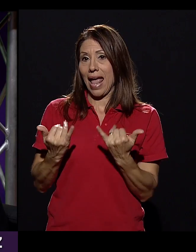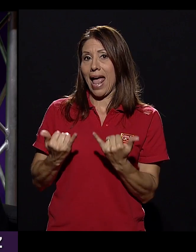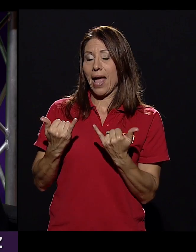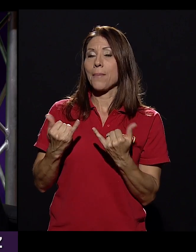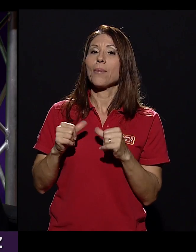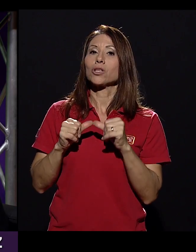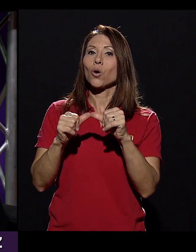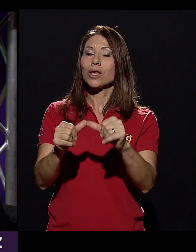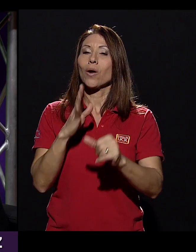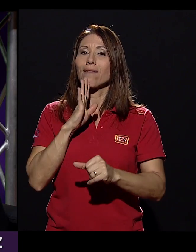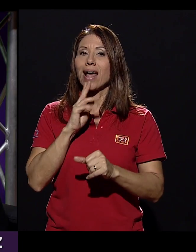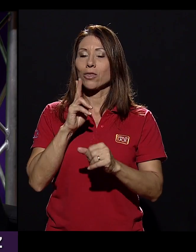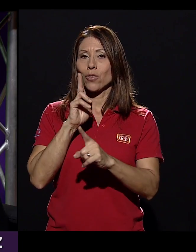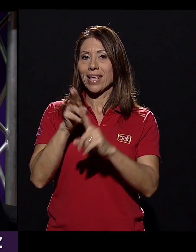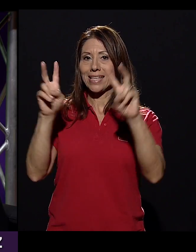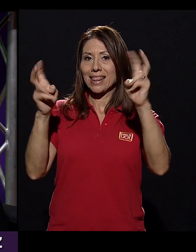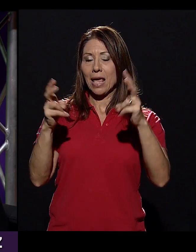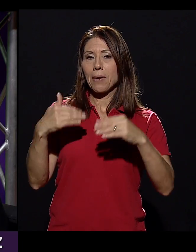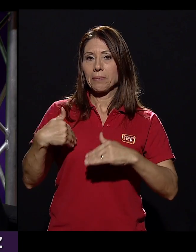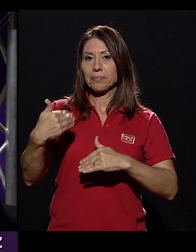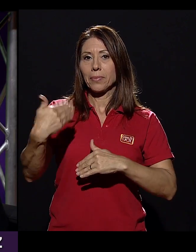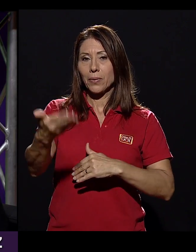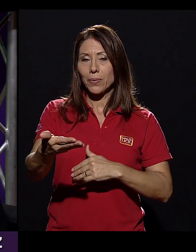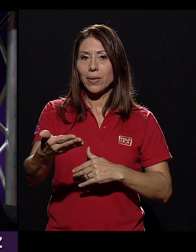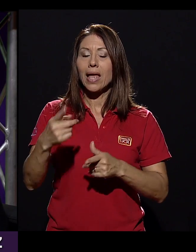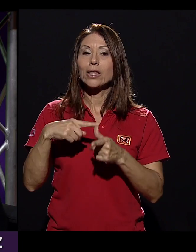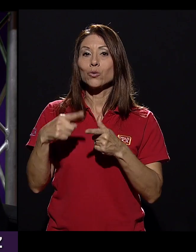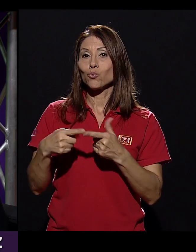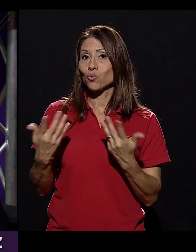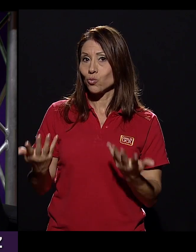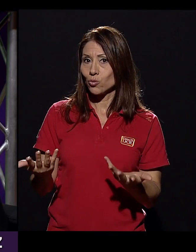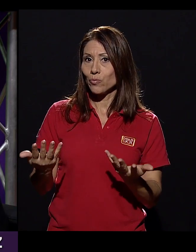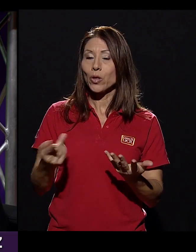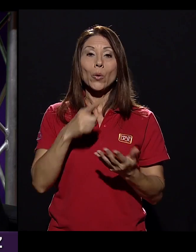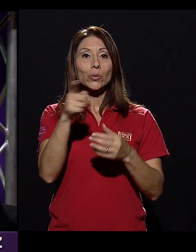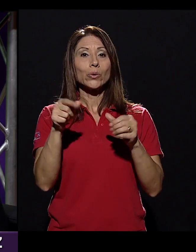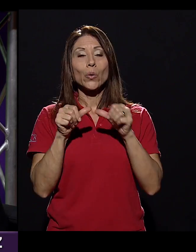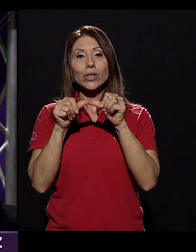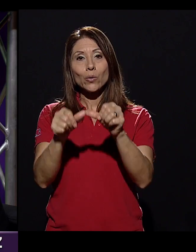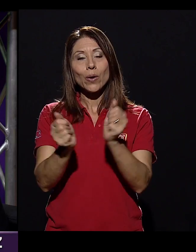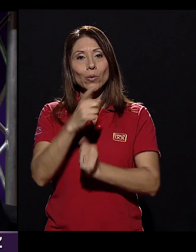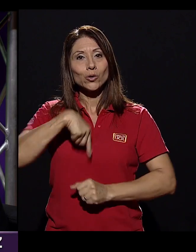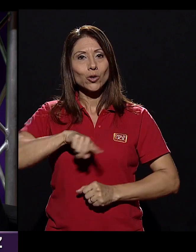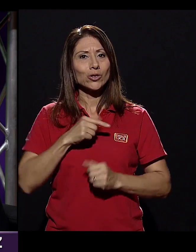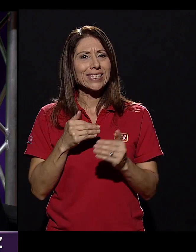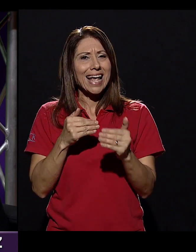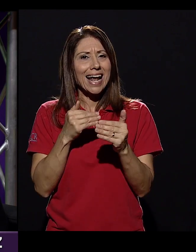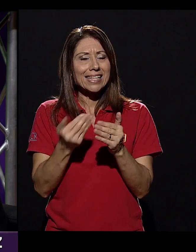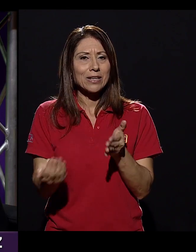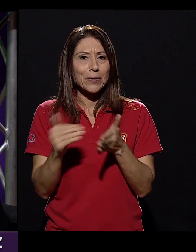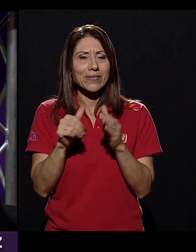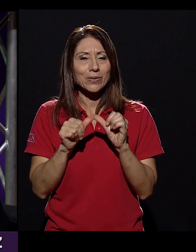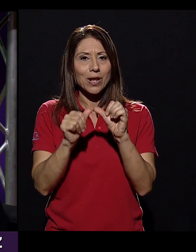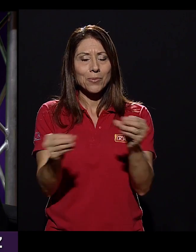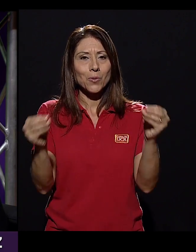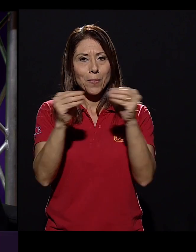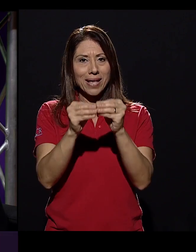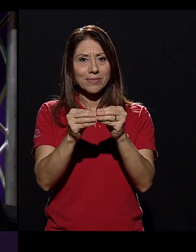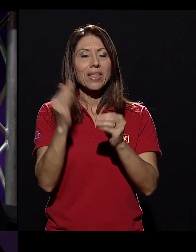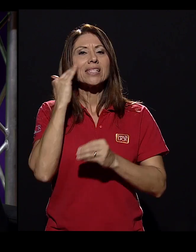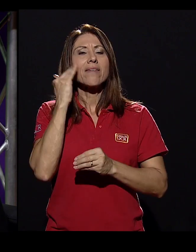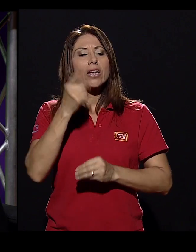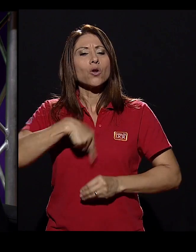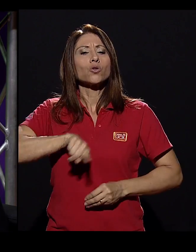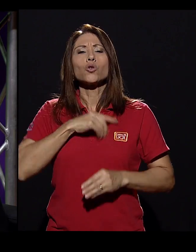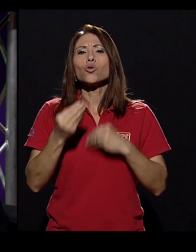hay. Erika, vamos a continuar hablando de este tema en el siguiente bloque, así que quédese con nosotros que ya casi volvemos con más y saber